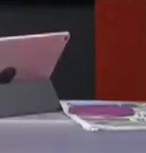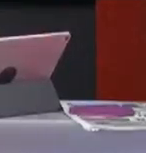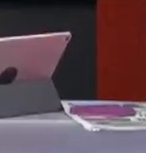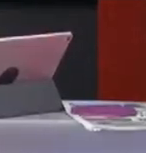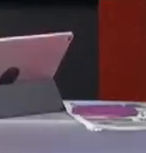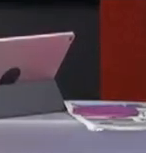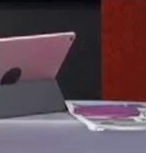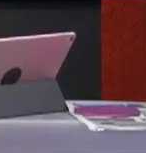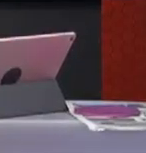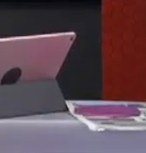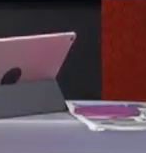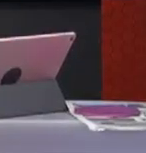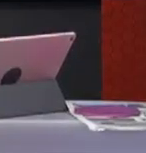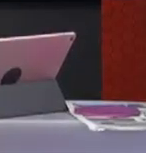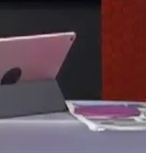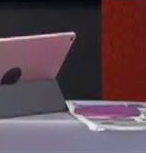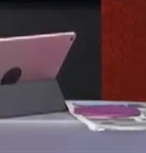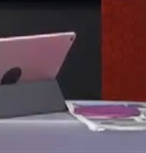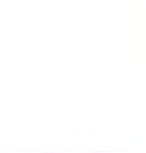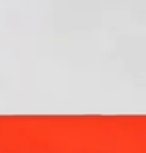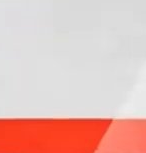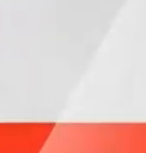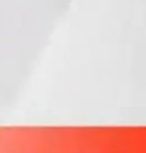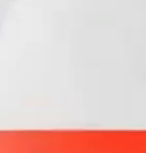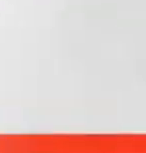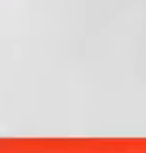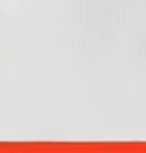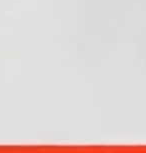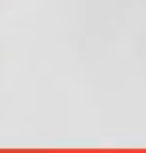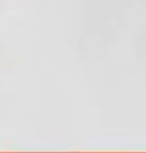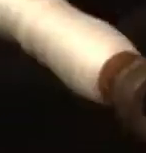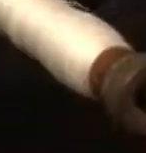Al día con la moda, Jimena Cardona.